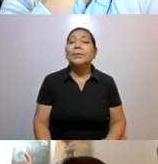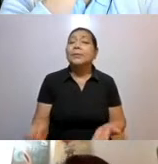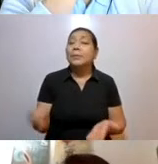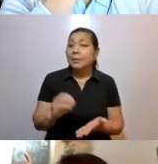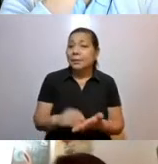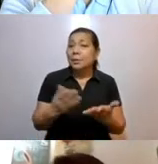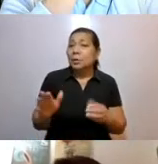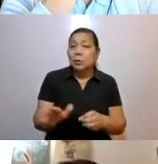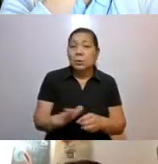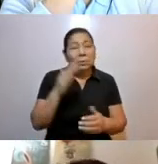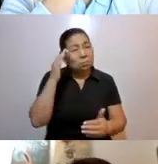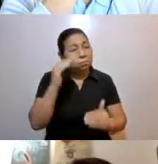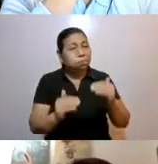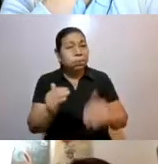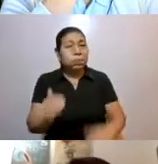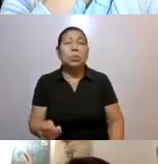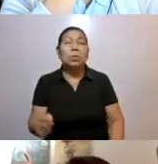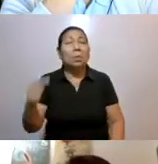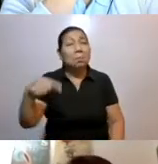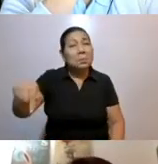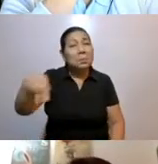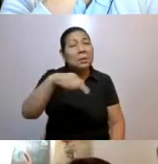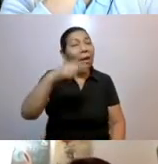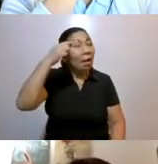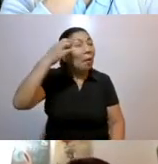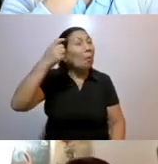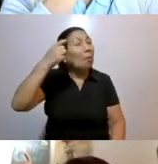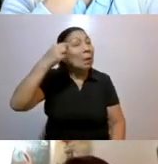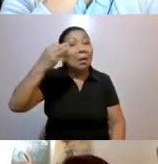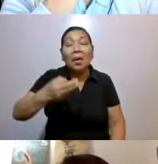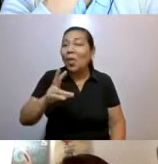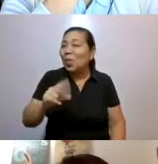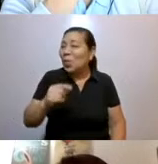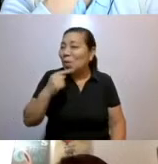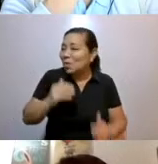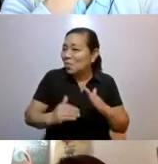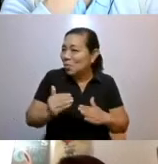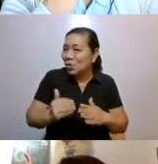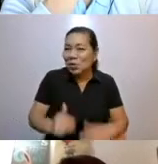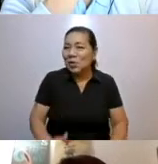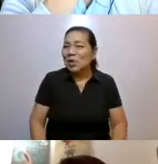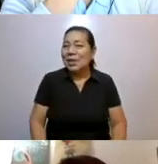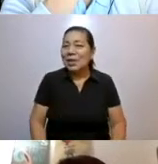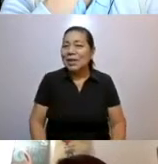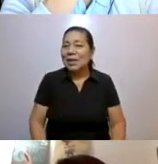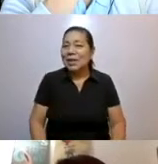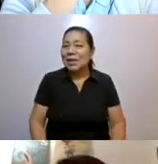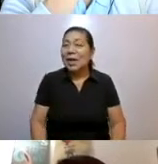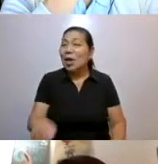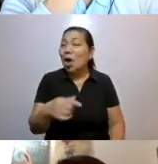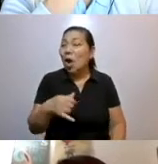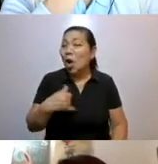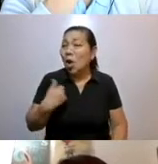es subestimada. O sea, nosotros creemos que no es mucha la prevalencia de